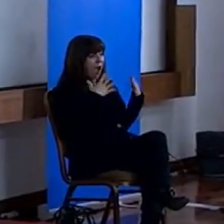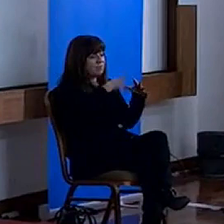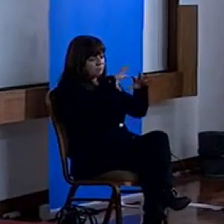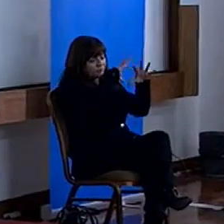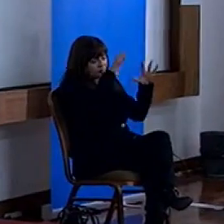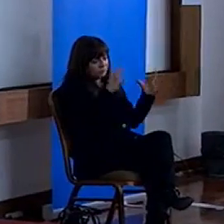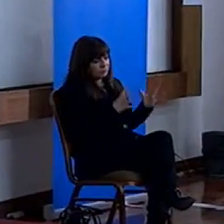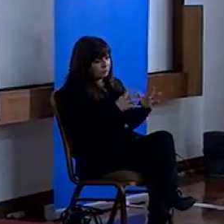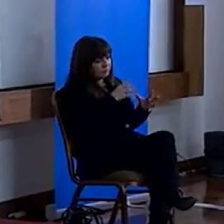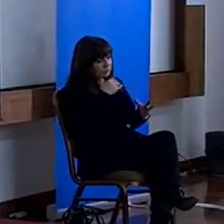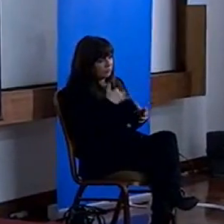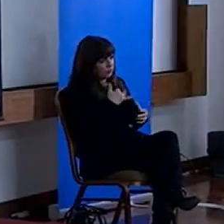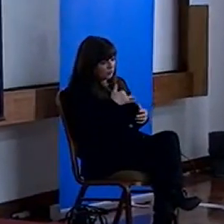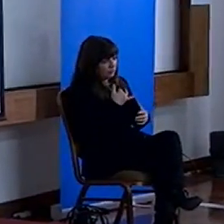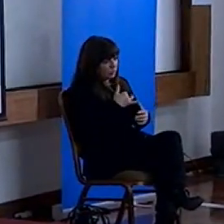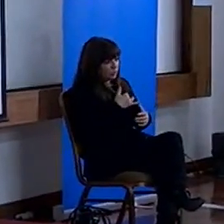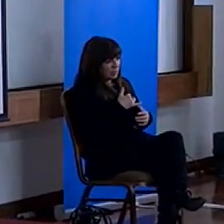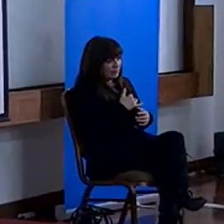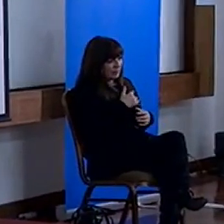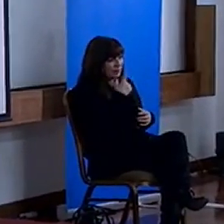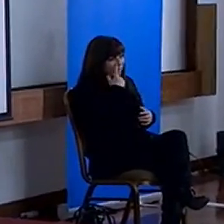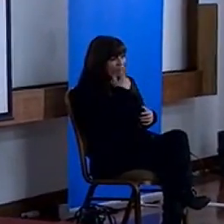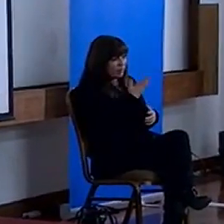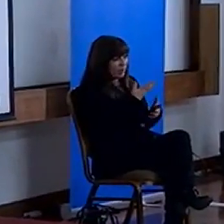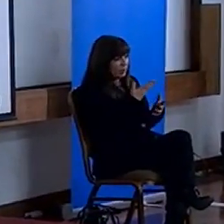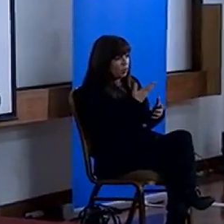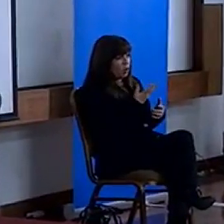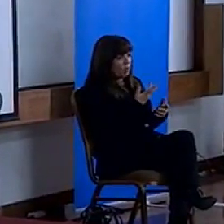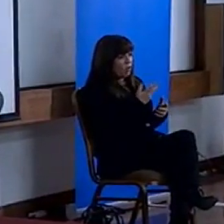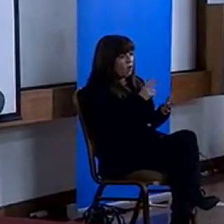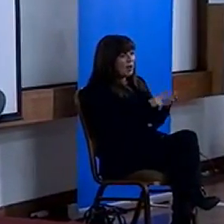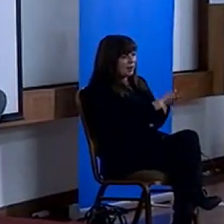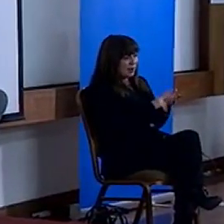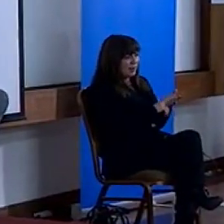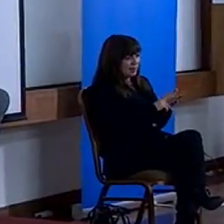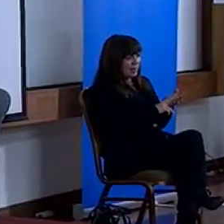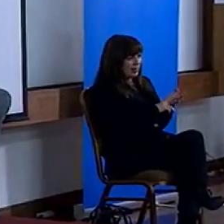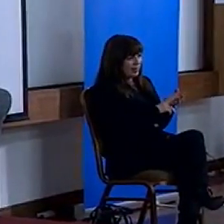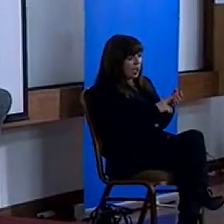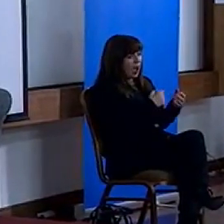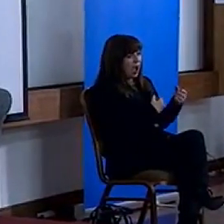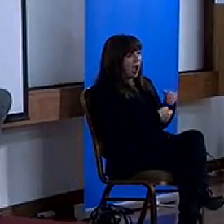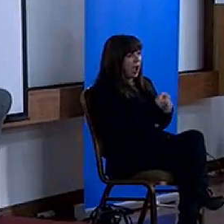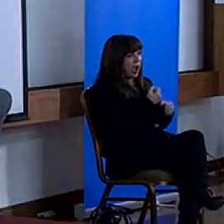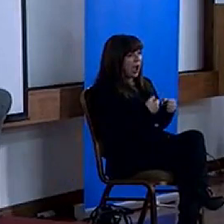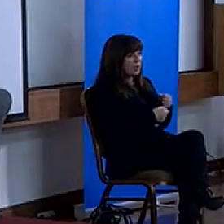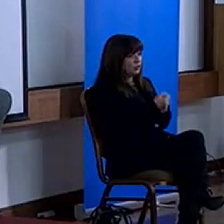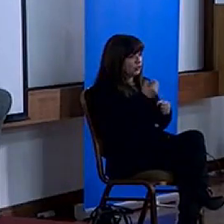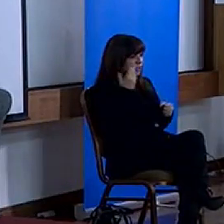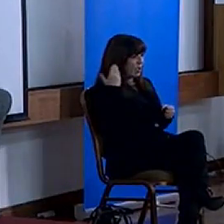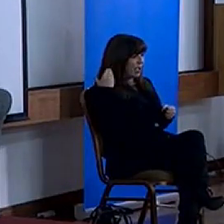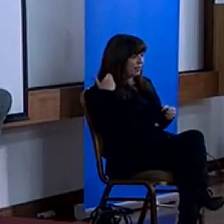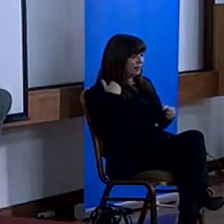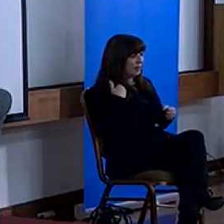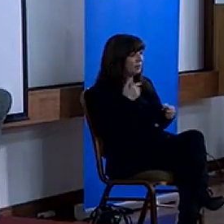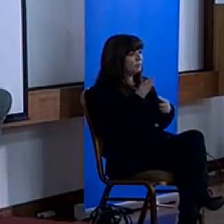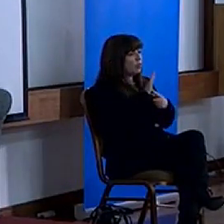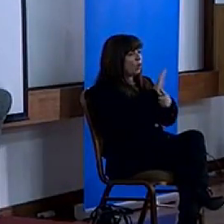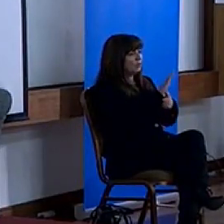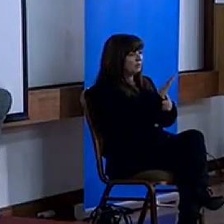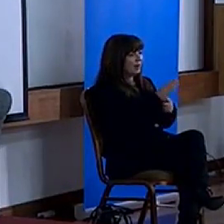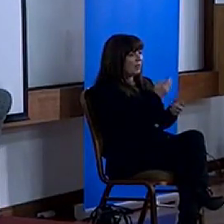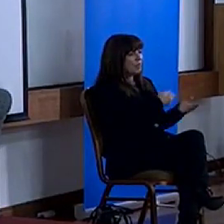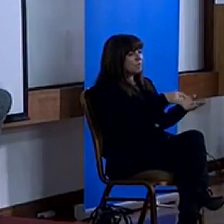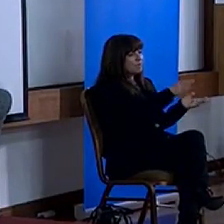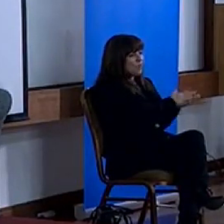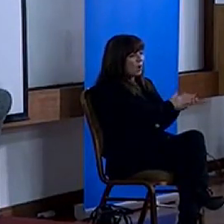muy importante ver la data, puesto que eso va sentando la realidad y como tú decías, años atrás tú presentabas los estudios de mortalidad y ahí